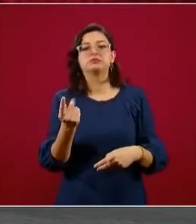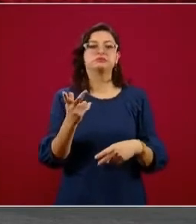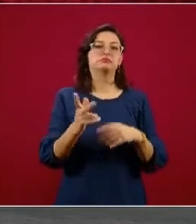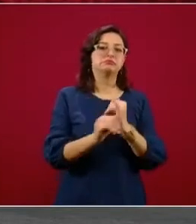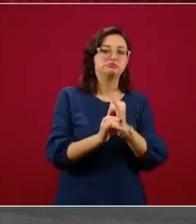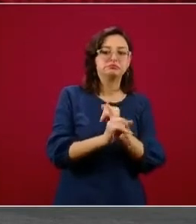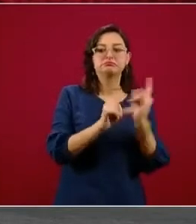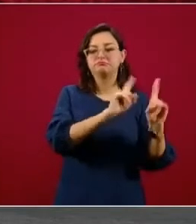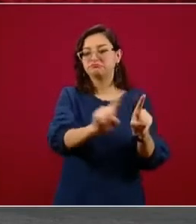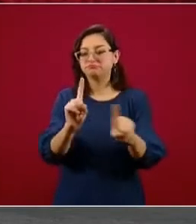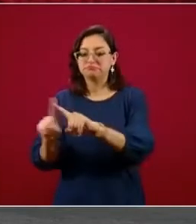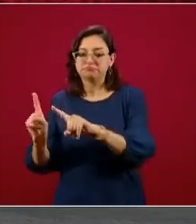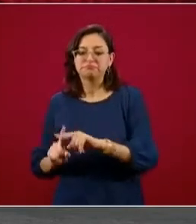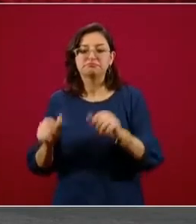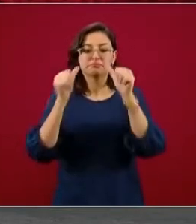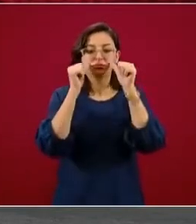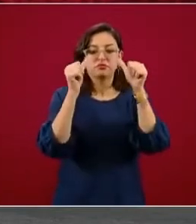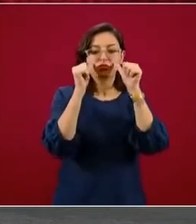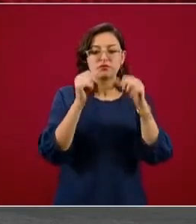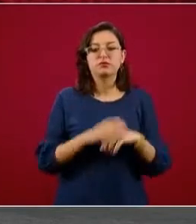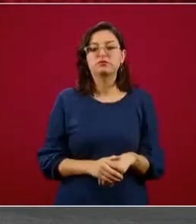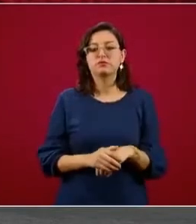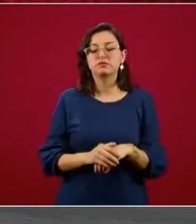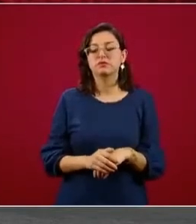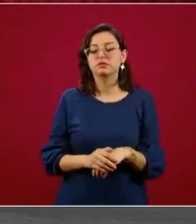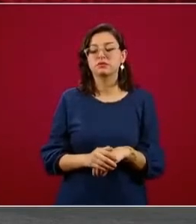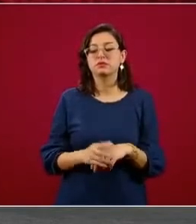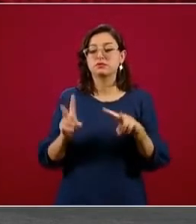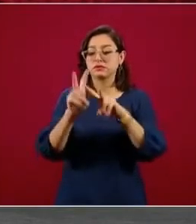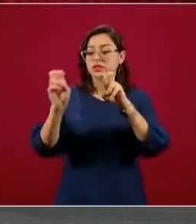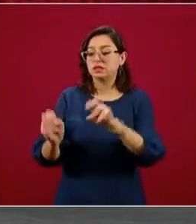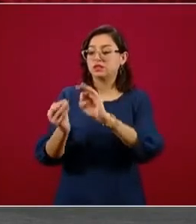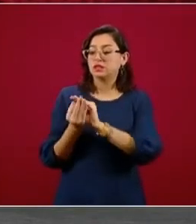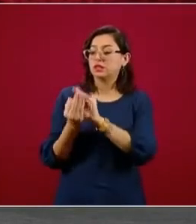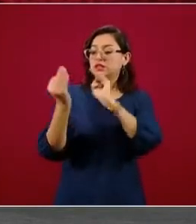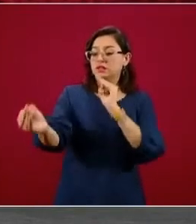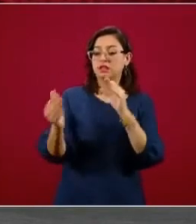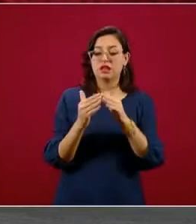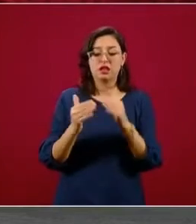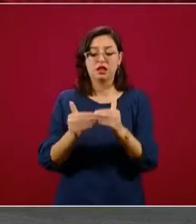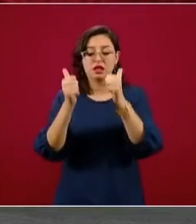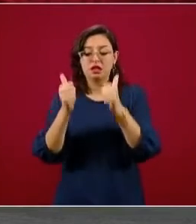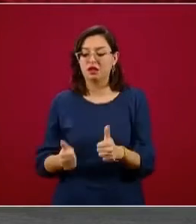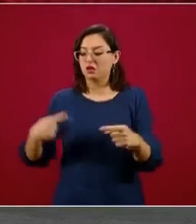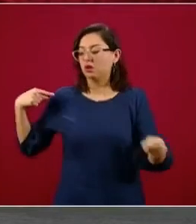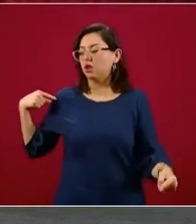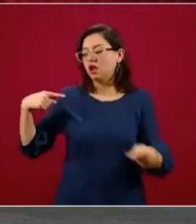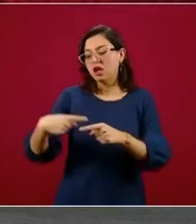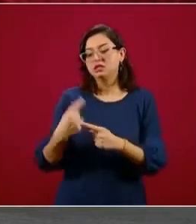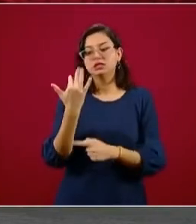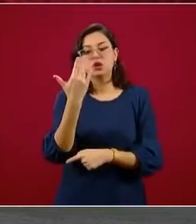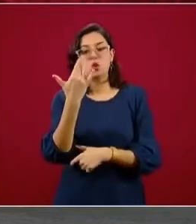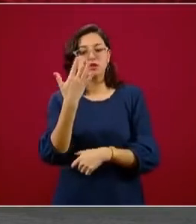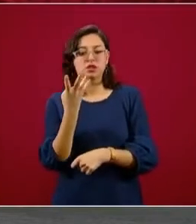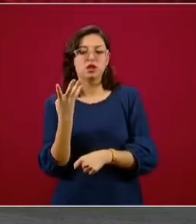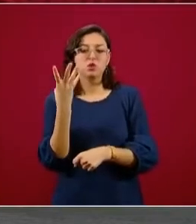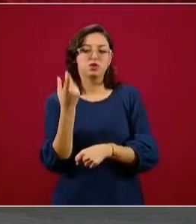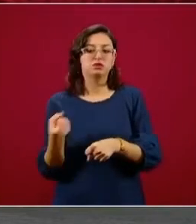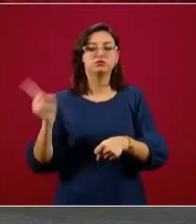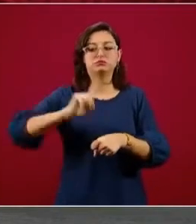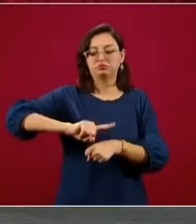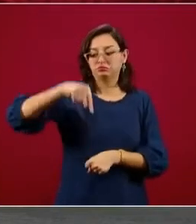comunicación. Estamos en el día 54 de la Jornada Nacional de Sana Distancia y esta es